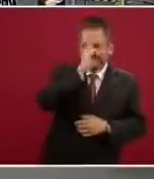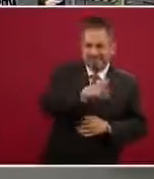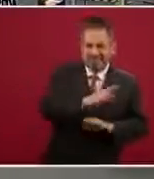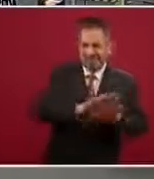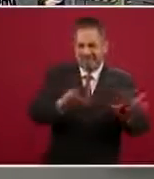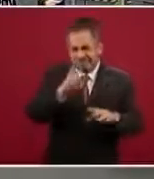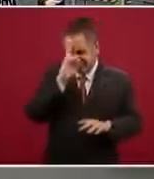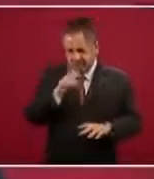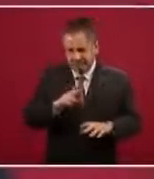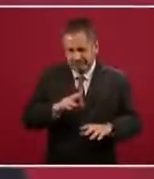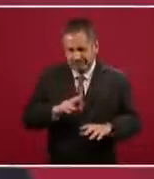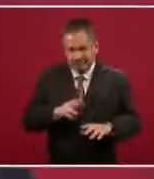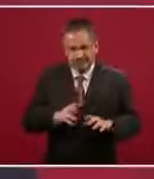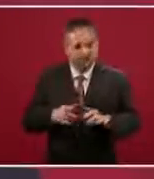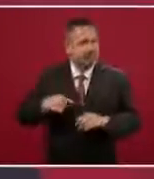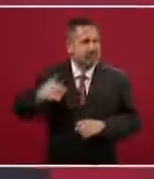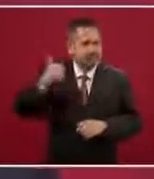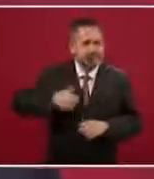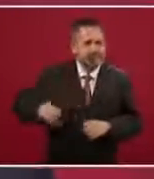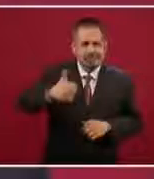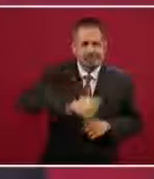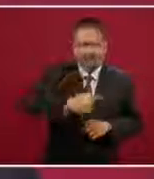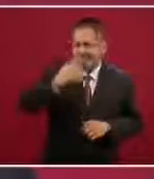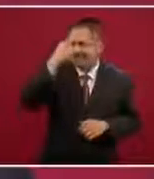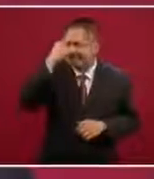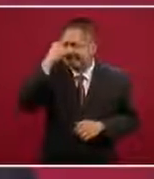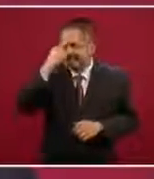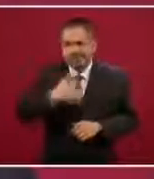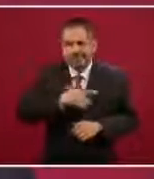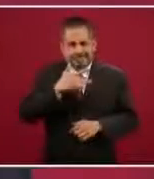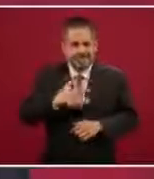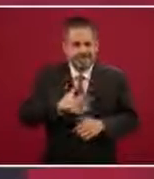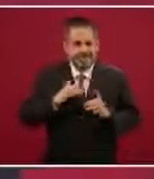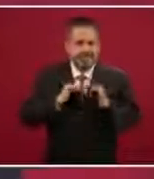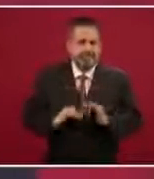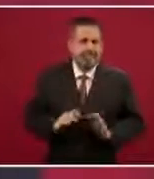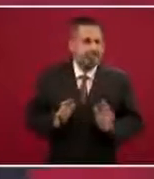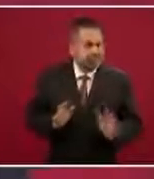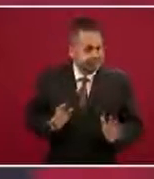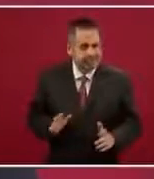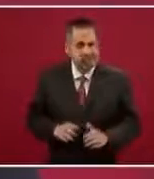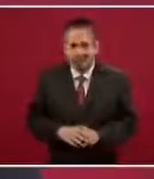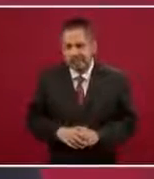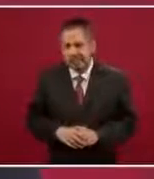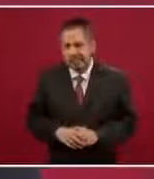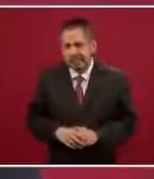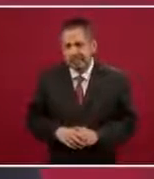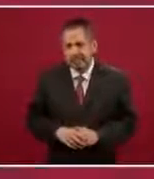vámonos todos a hacer conciencia. Yo le tengo